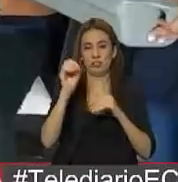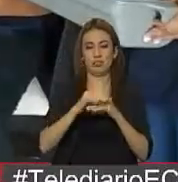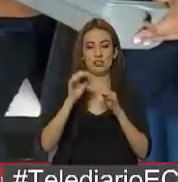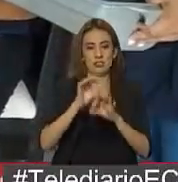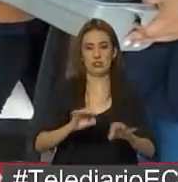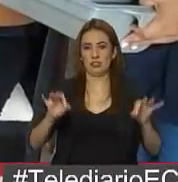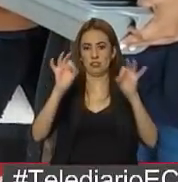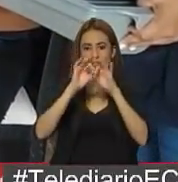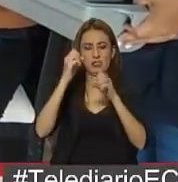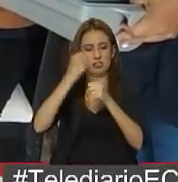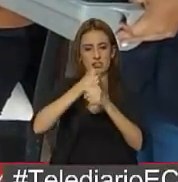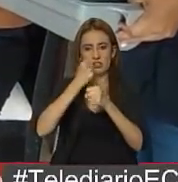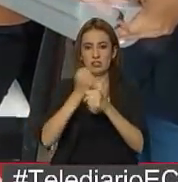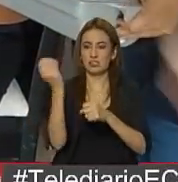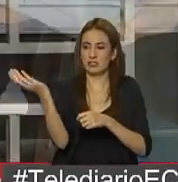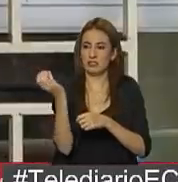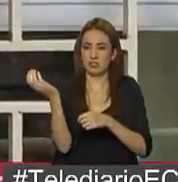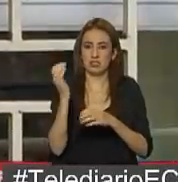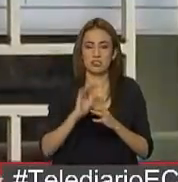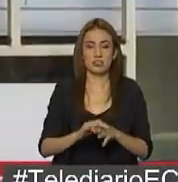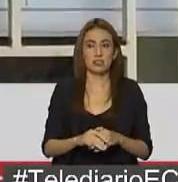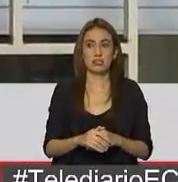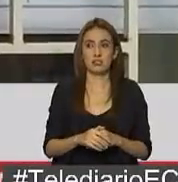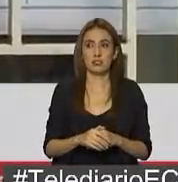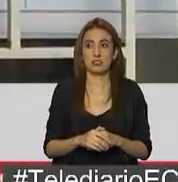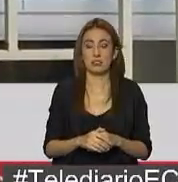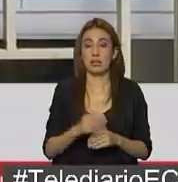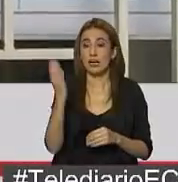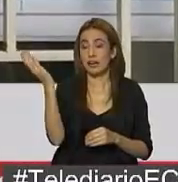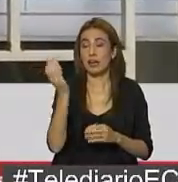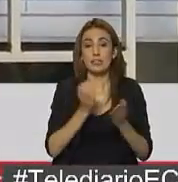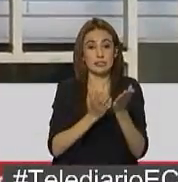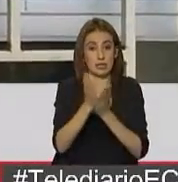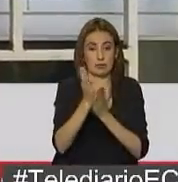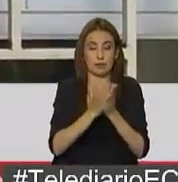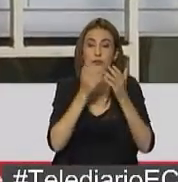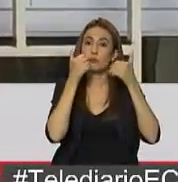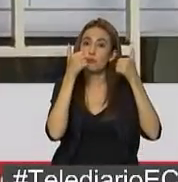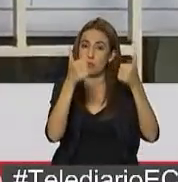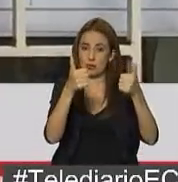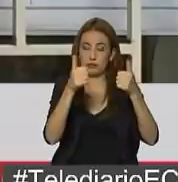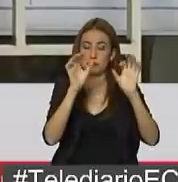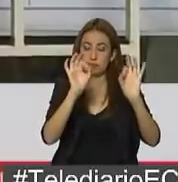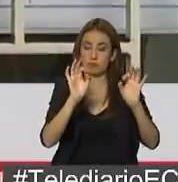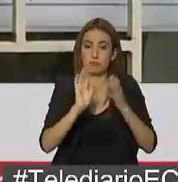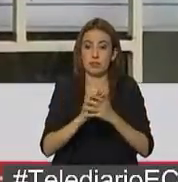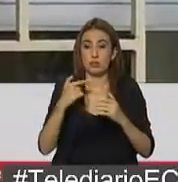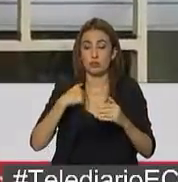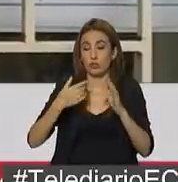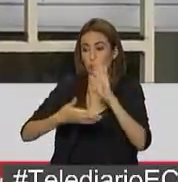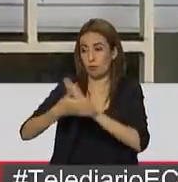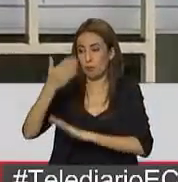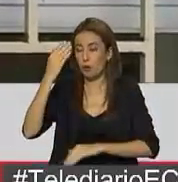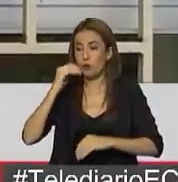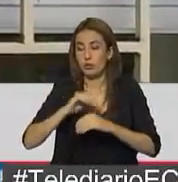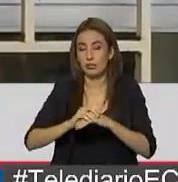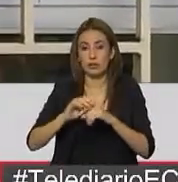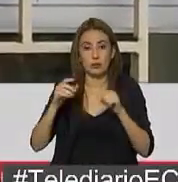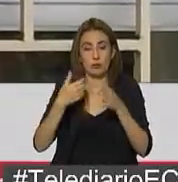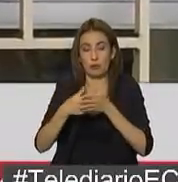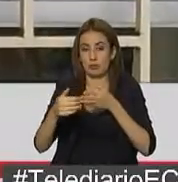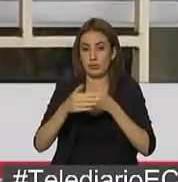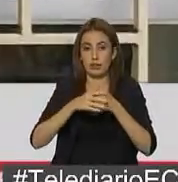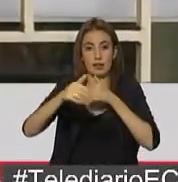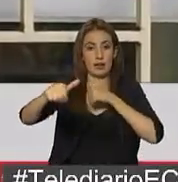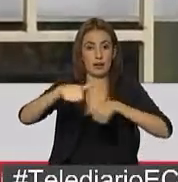lo que significa el bono Joaquín Gallegos Lara. El servicio es bueno porque con el bono me ayuda para mejorar la calidad de vida de mi hija, porque eso es lo que nos ayuda a